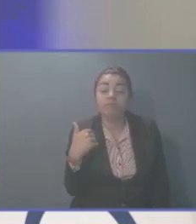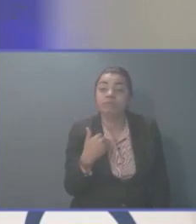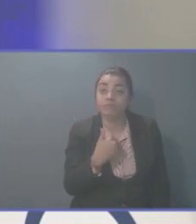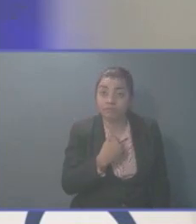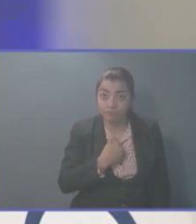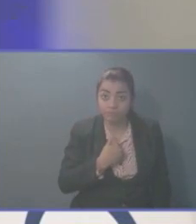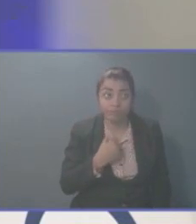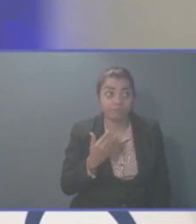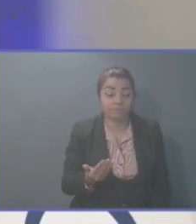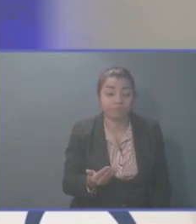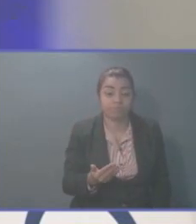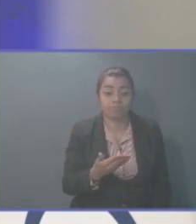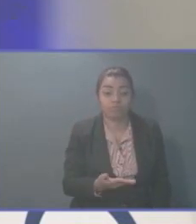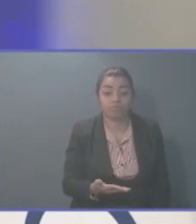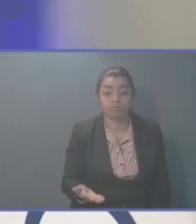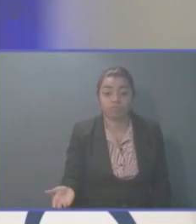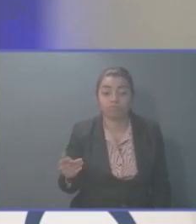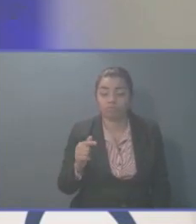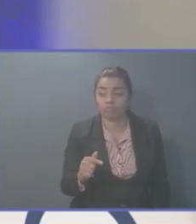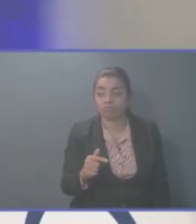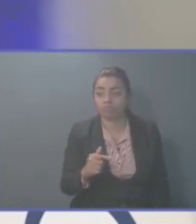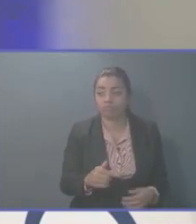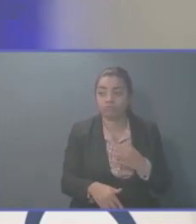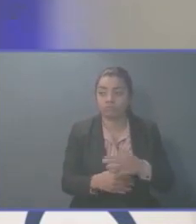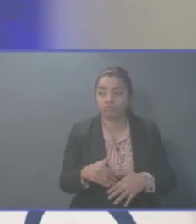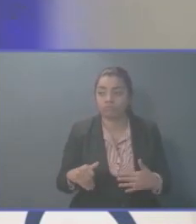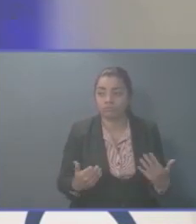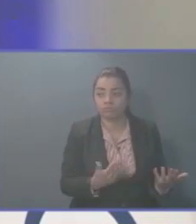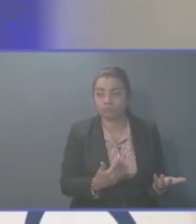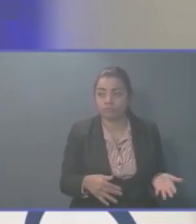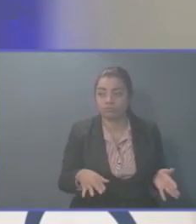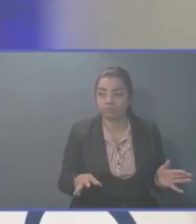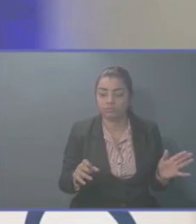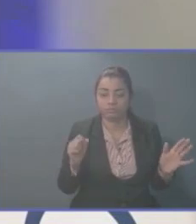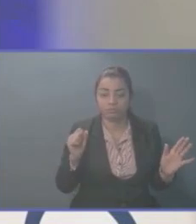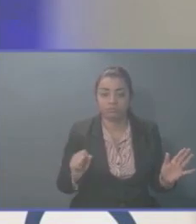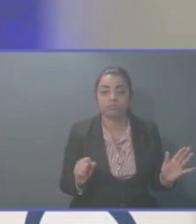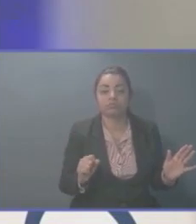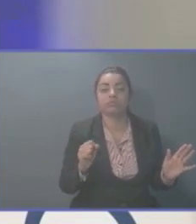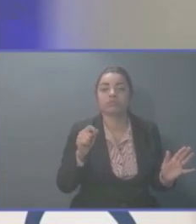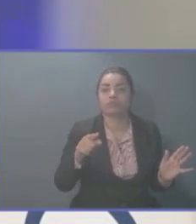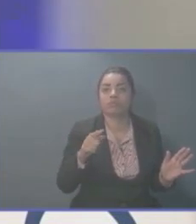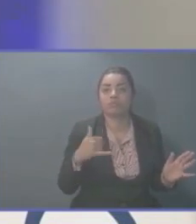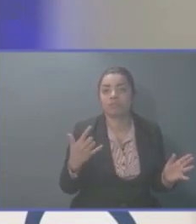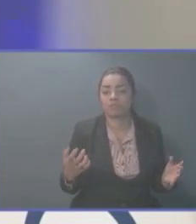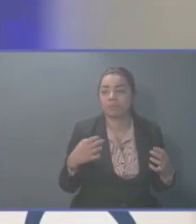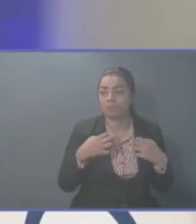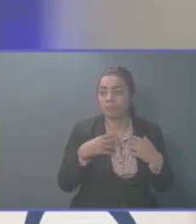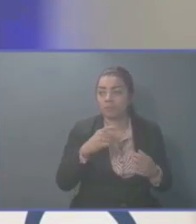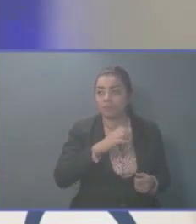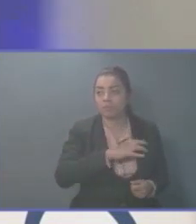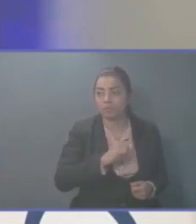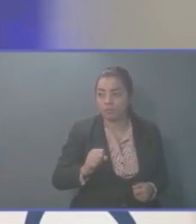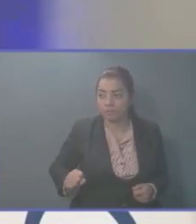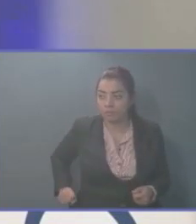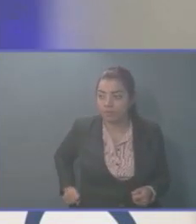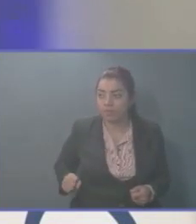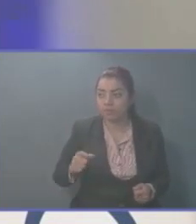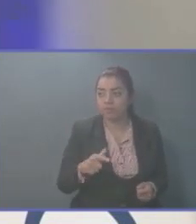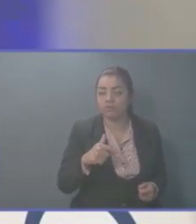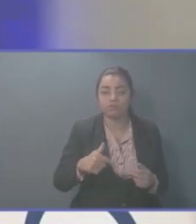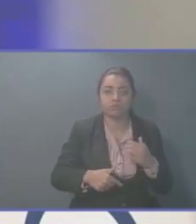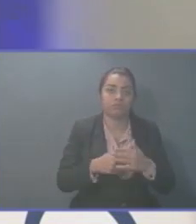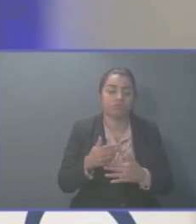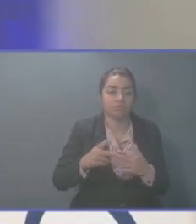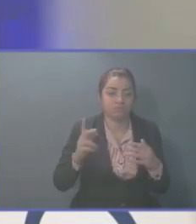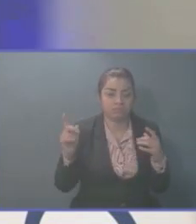Tener un país en paz, en construcción de su democracia, ha costado vidas a El Salvador. El conflicto